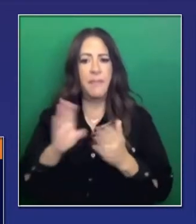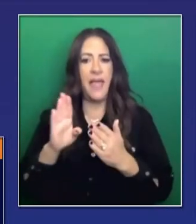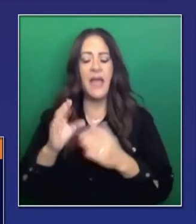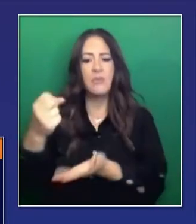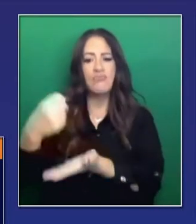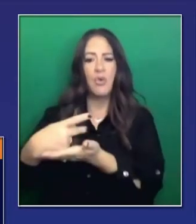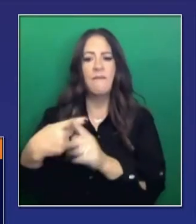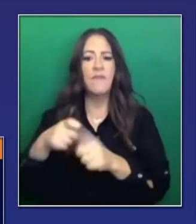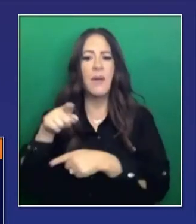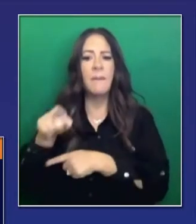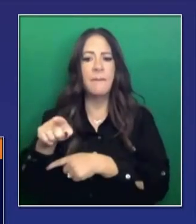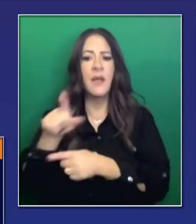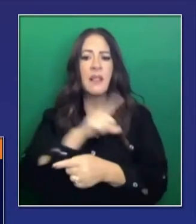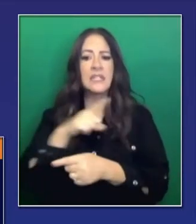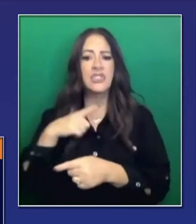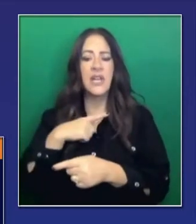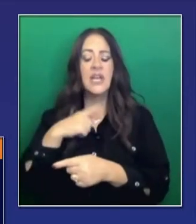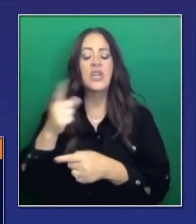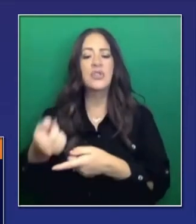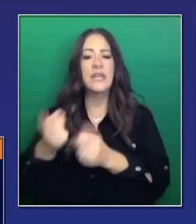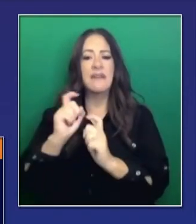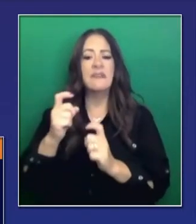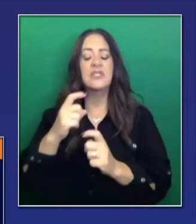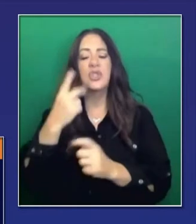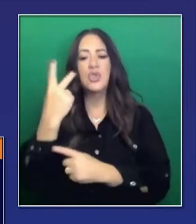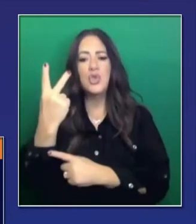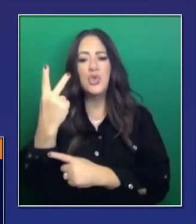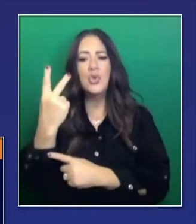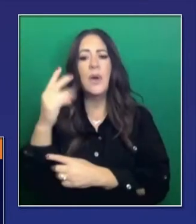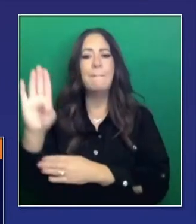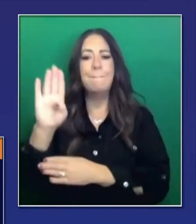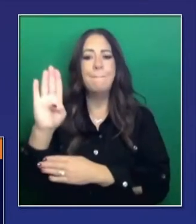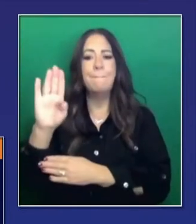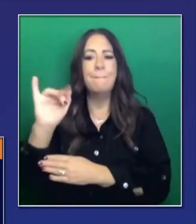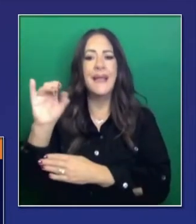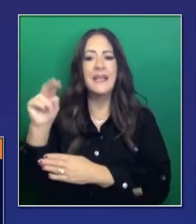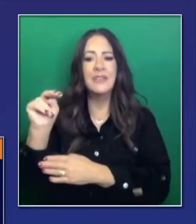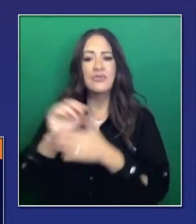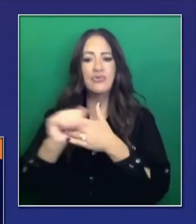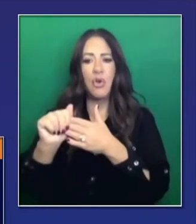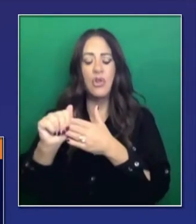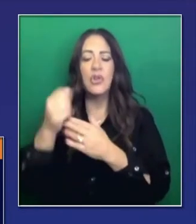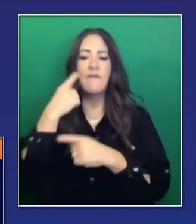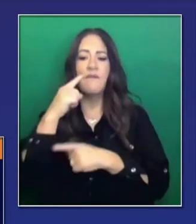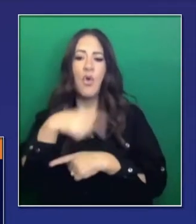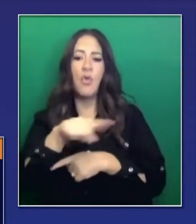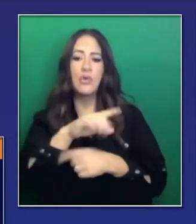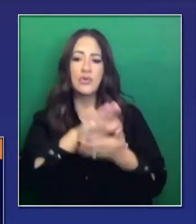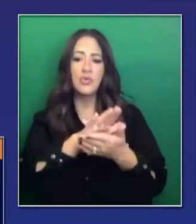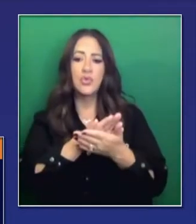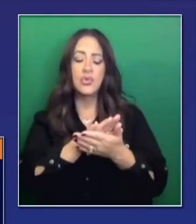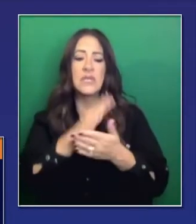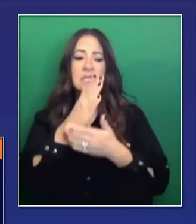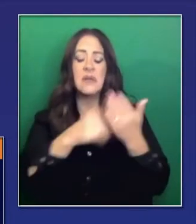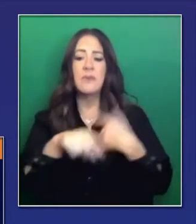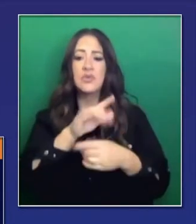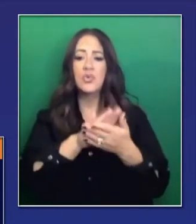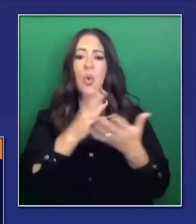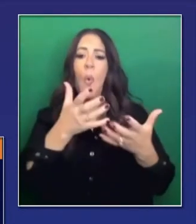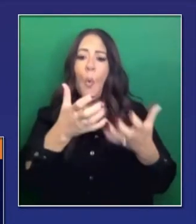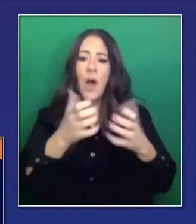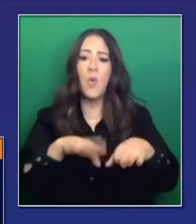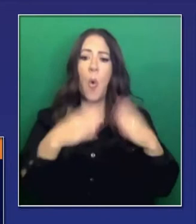dar $2,000 millones adicionales de apoyo para las escuelas, en particular las escuelas que quieren reabrir temprano, como por